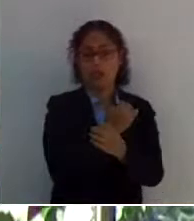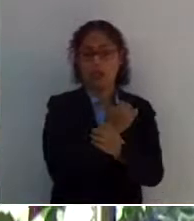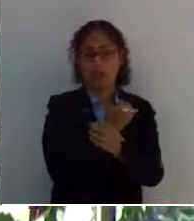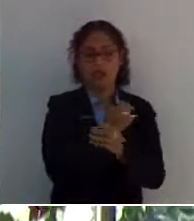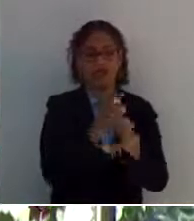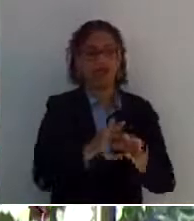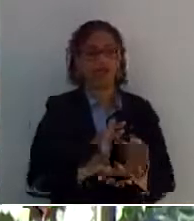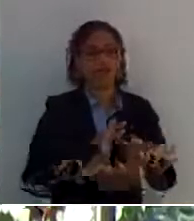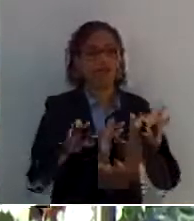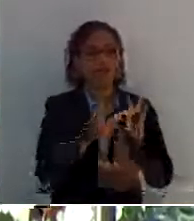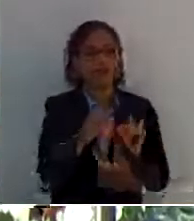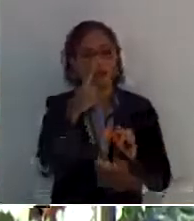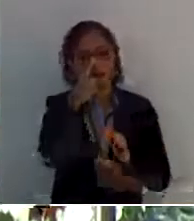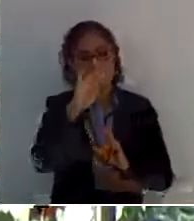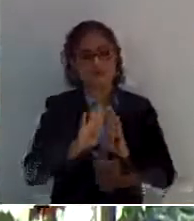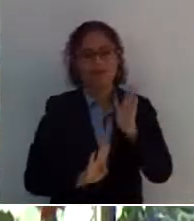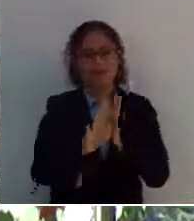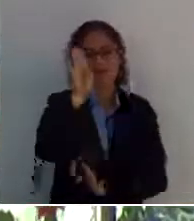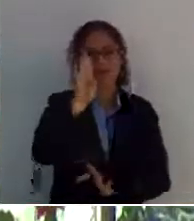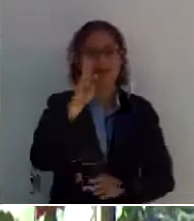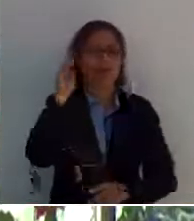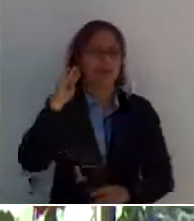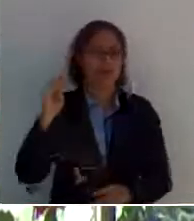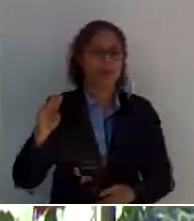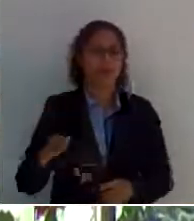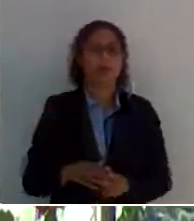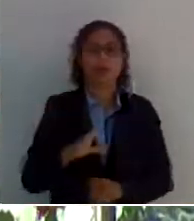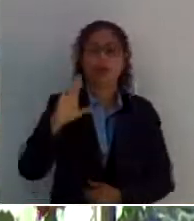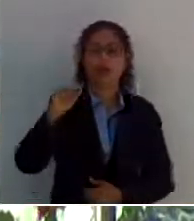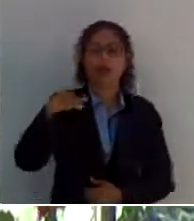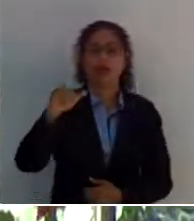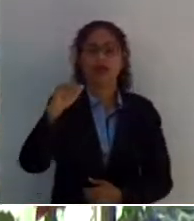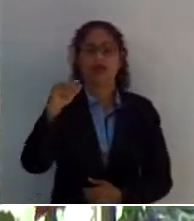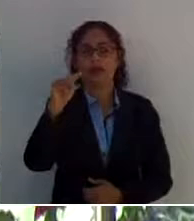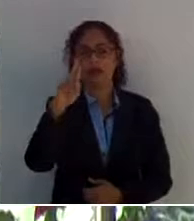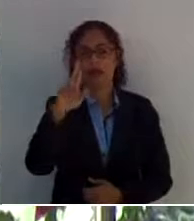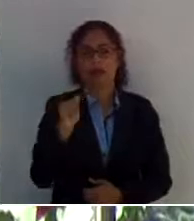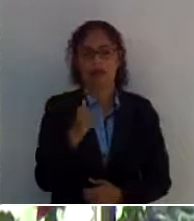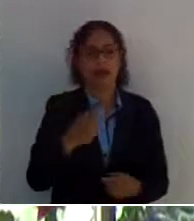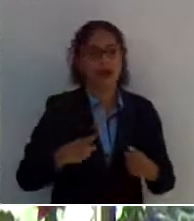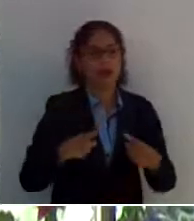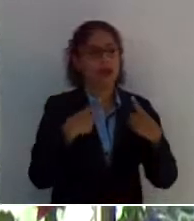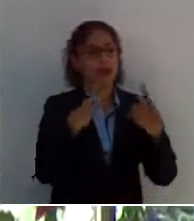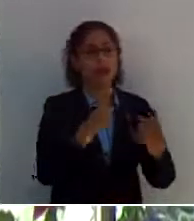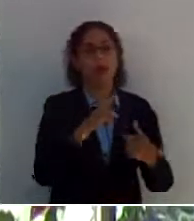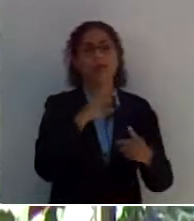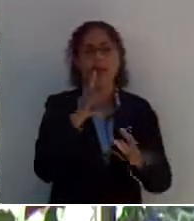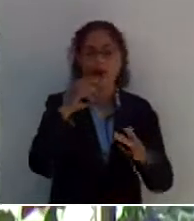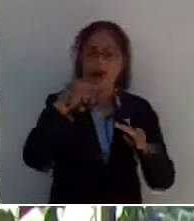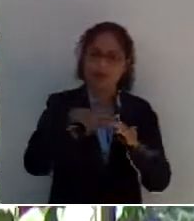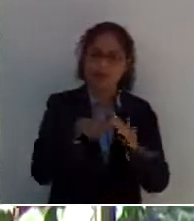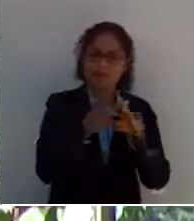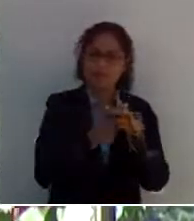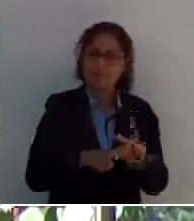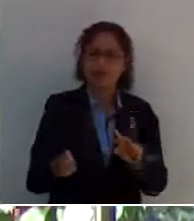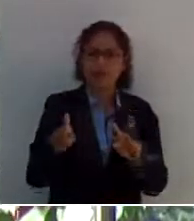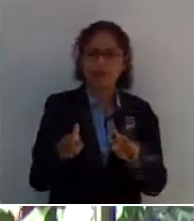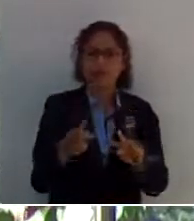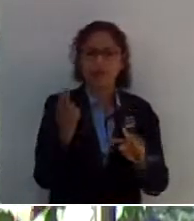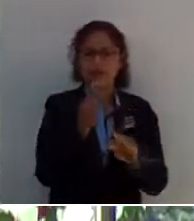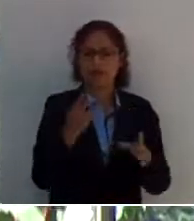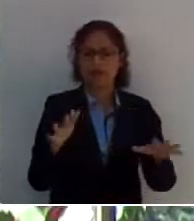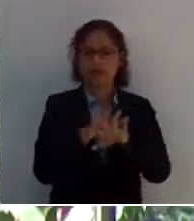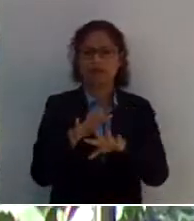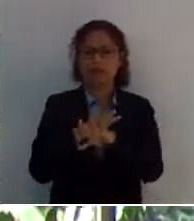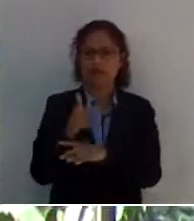para el desarrollo de nuestra sociedad. En Canacintra estamos convencidos de que hay que empezar desde adentro, reivindicando a quienes